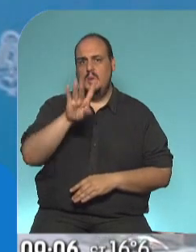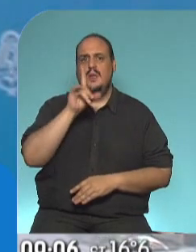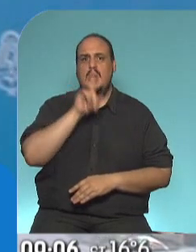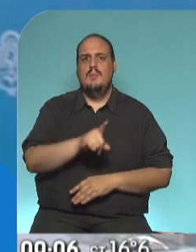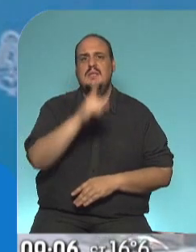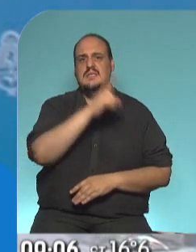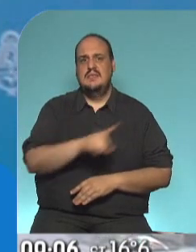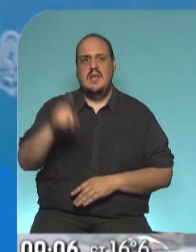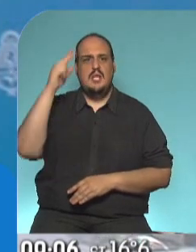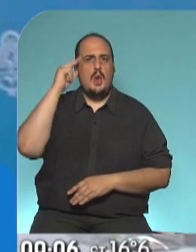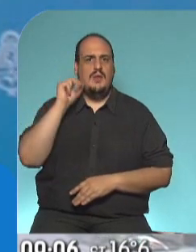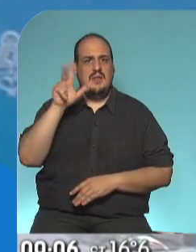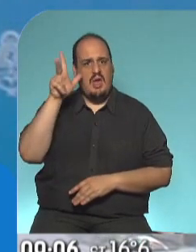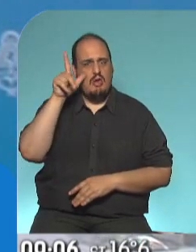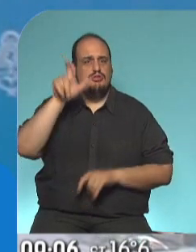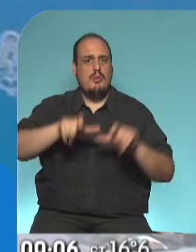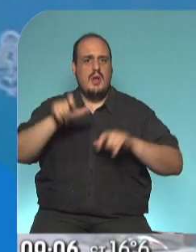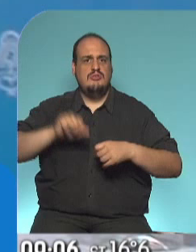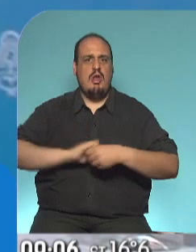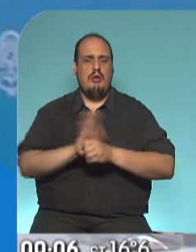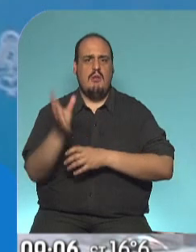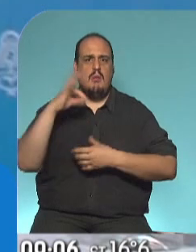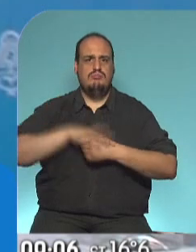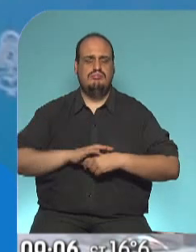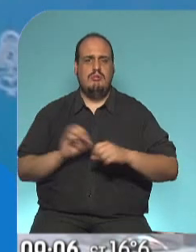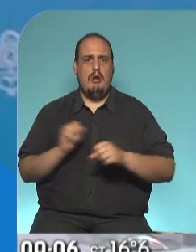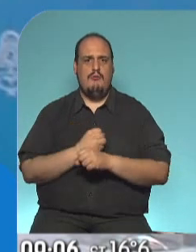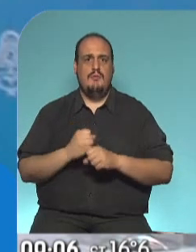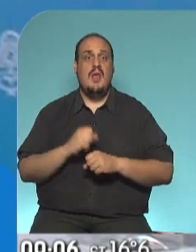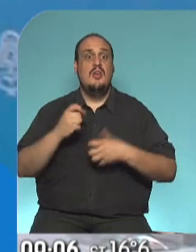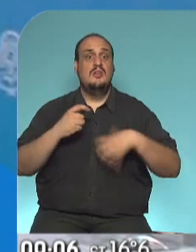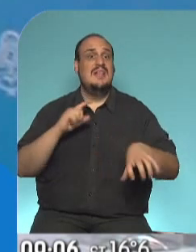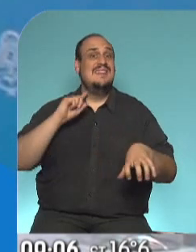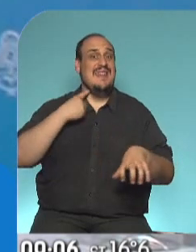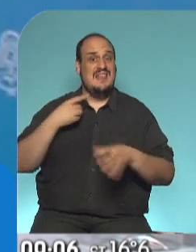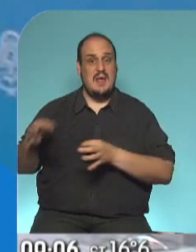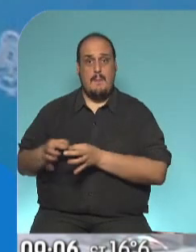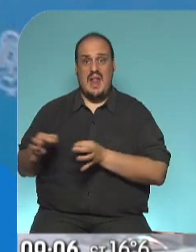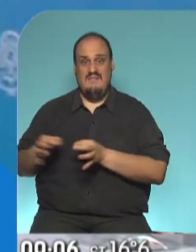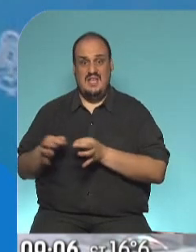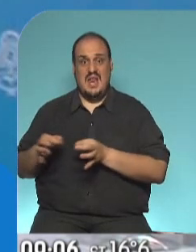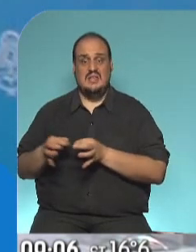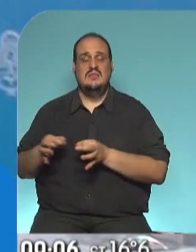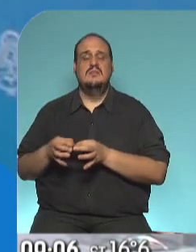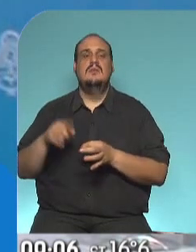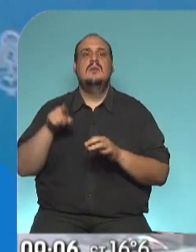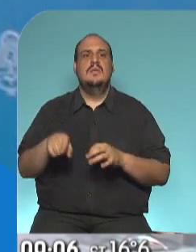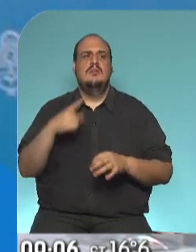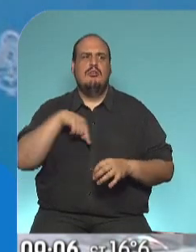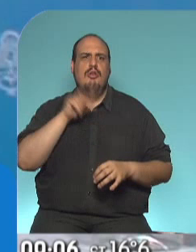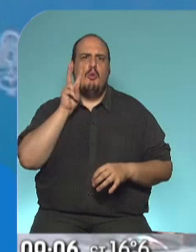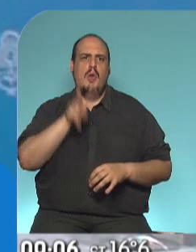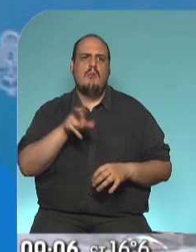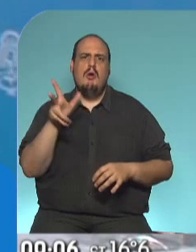198 los casos confirmados de kobe 1913 de los cuales corresponden a las islas malvinas y cuando vemos ese promedio